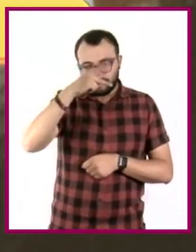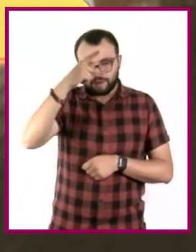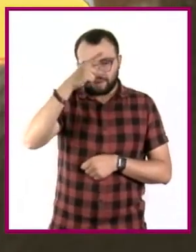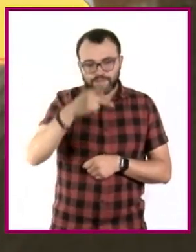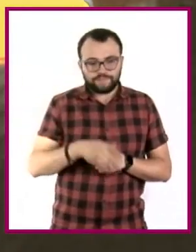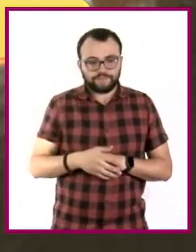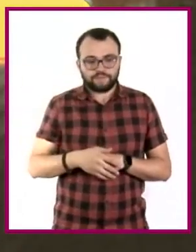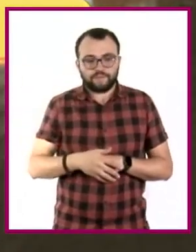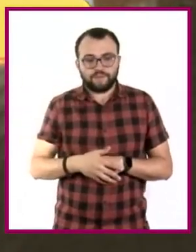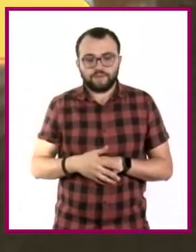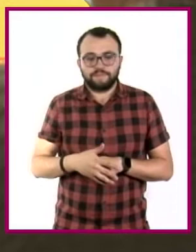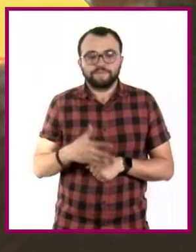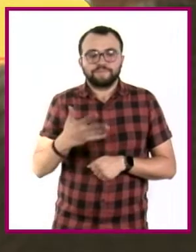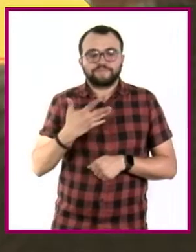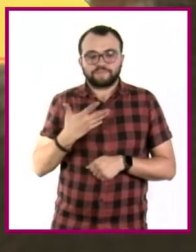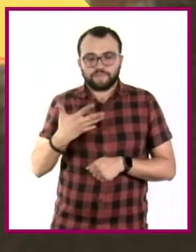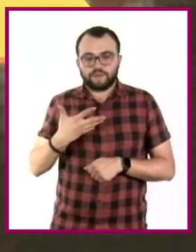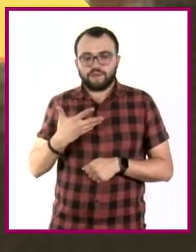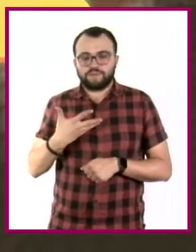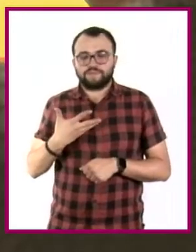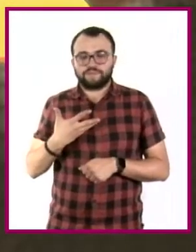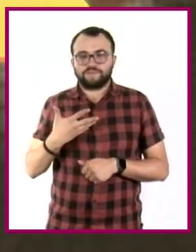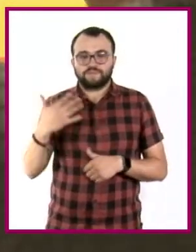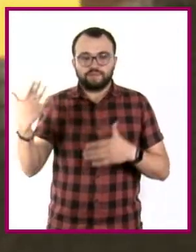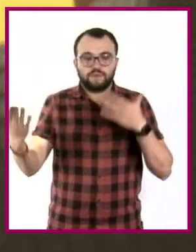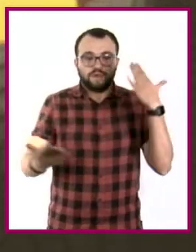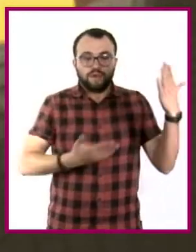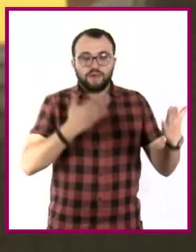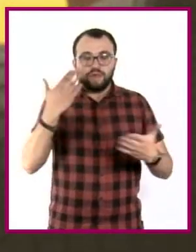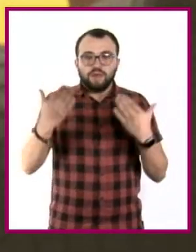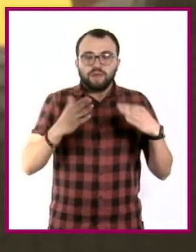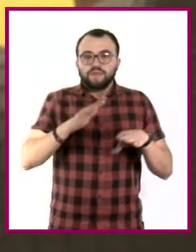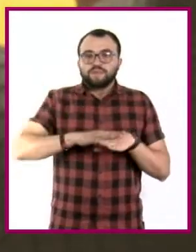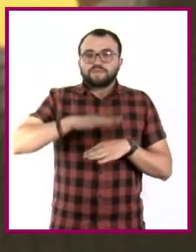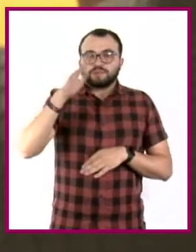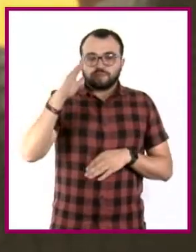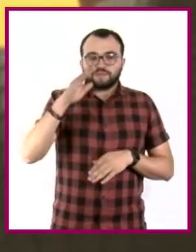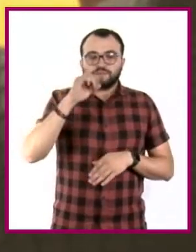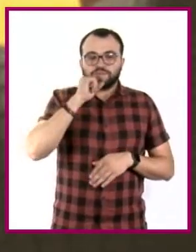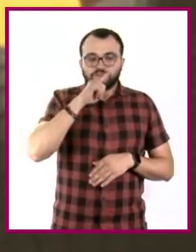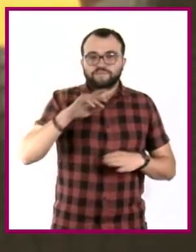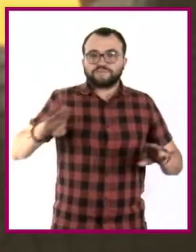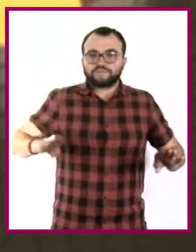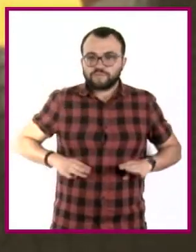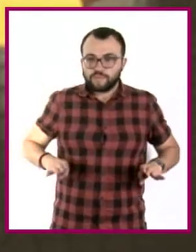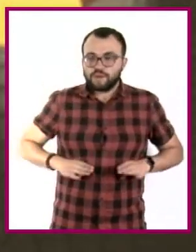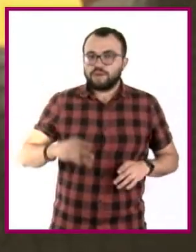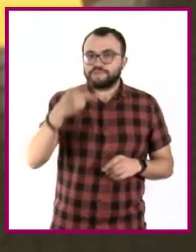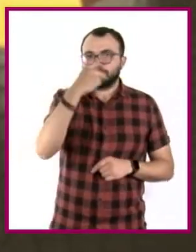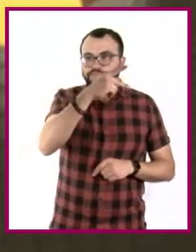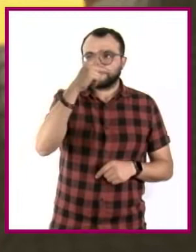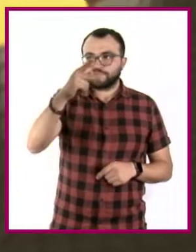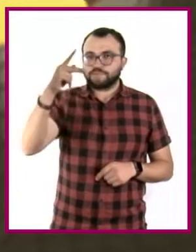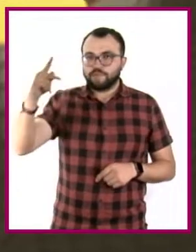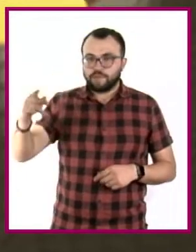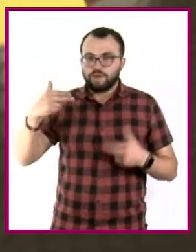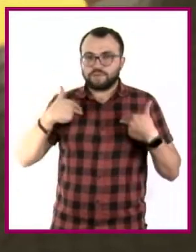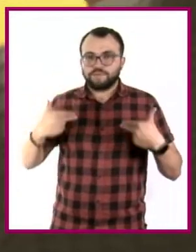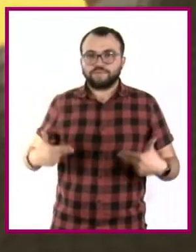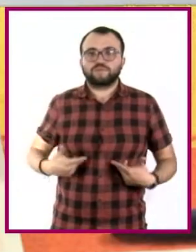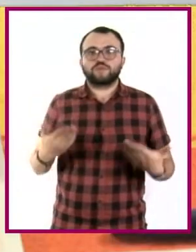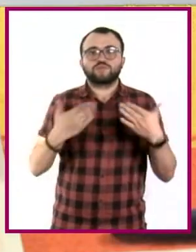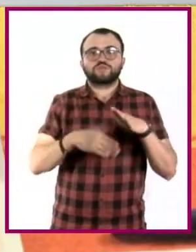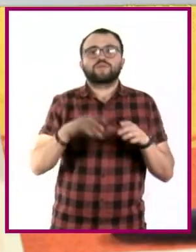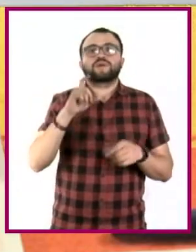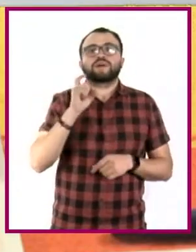psicología se han interesado en estudiar el comportamiento de la conducta humana sobre la